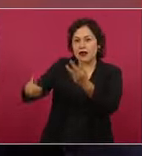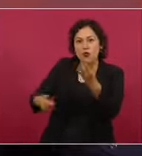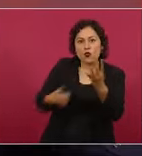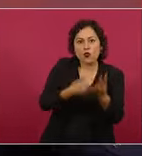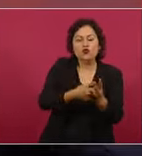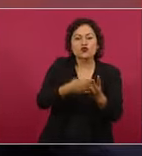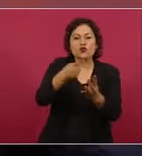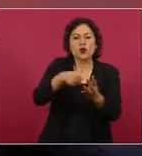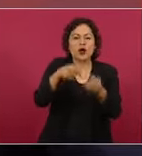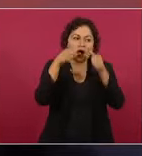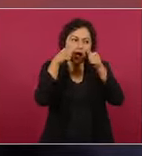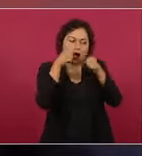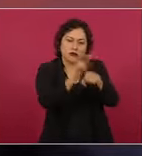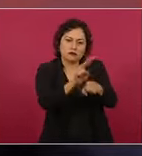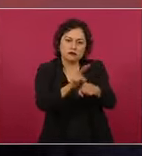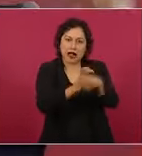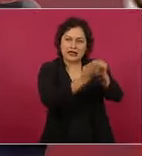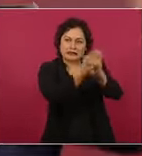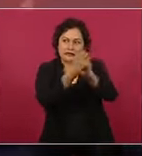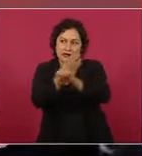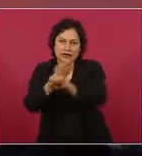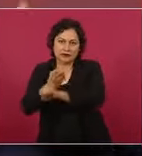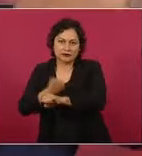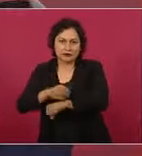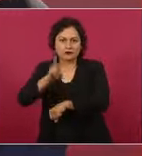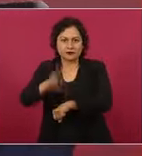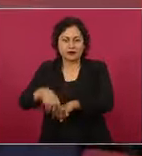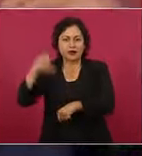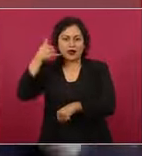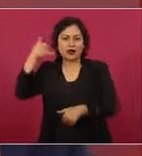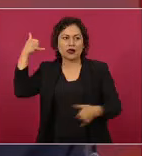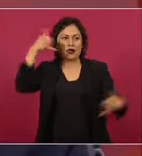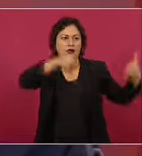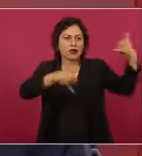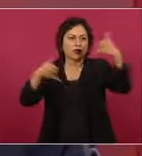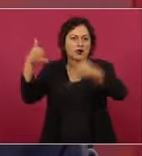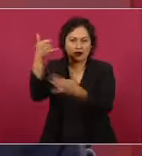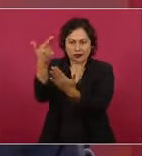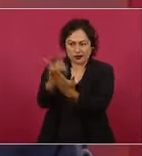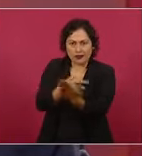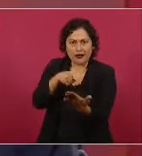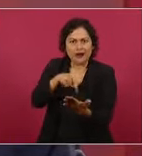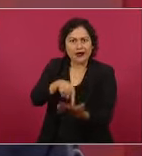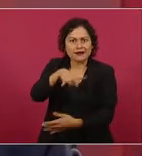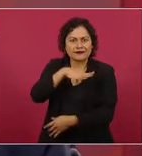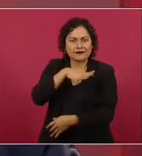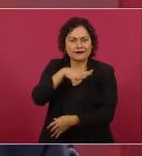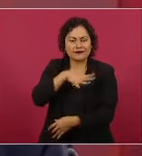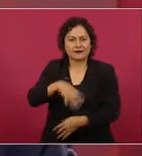llamadas de Cerisola a Tamaulipas,